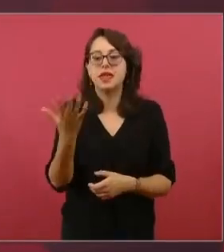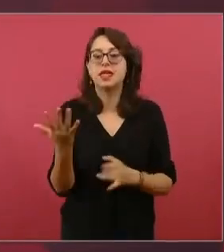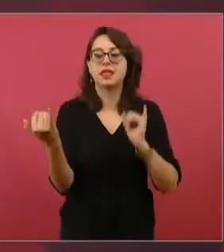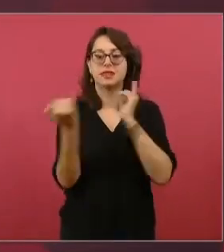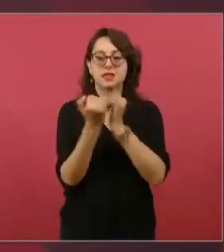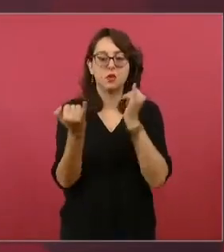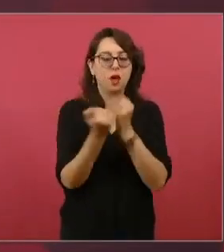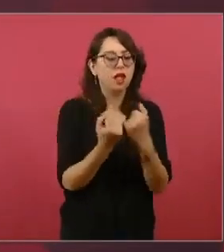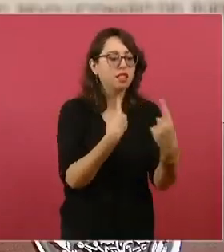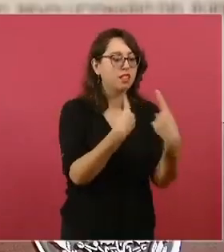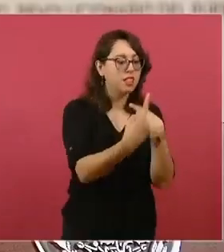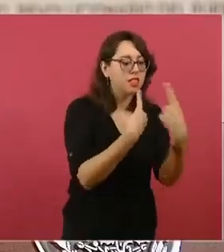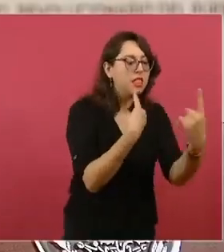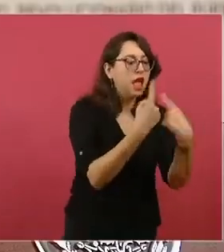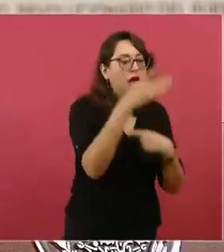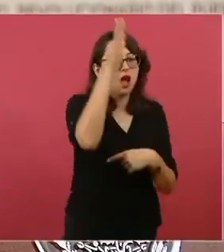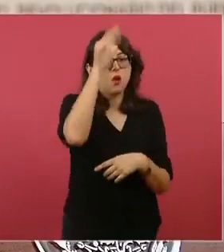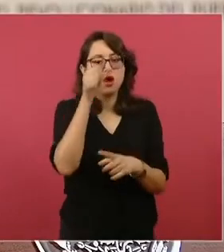he platicado,